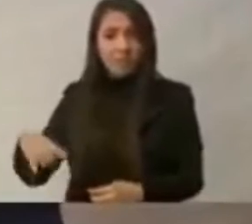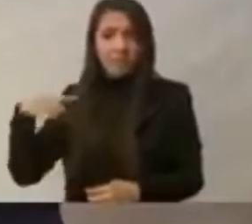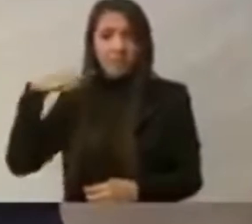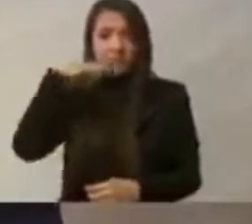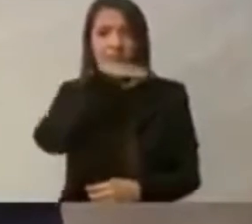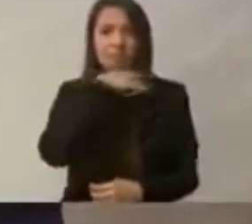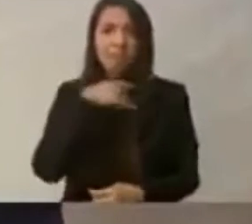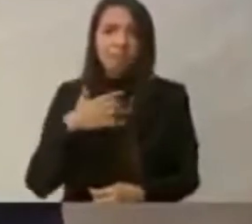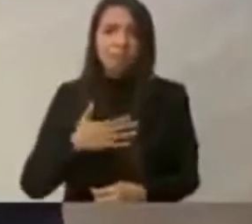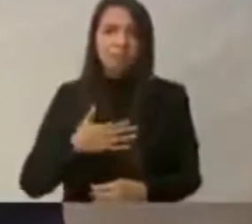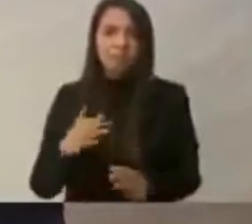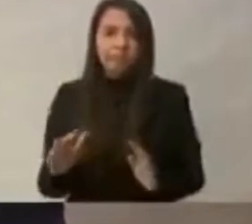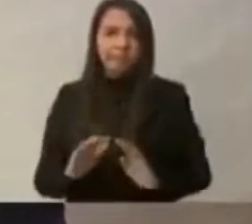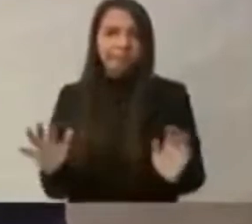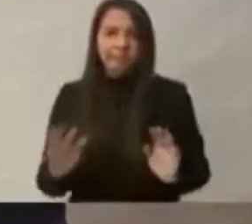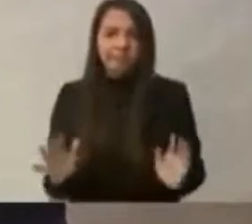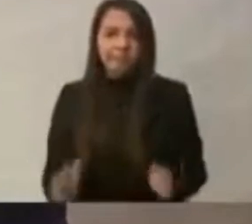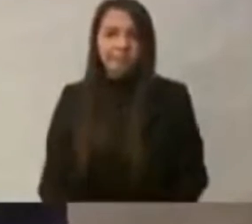hipócritas